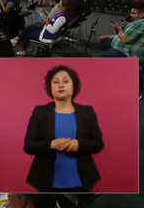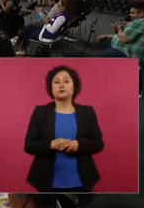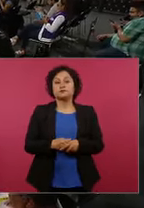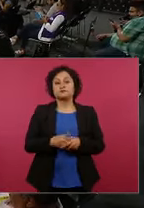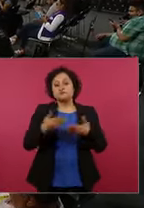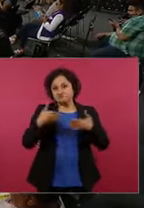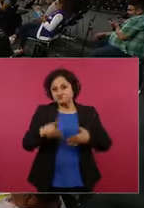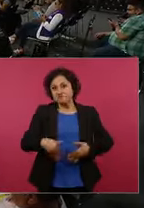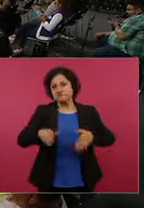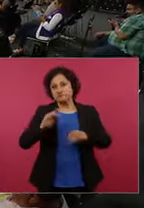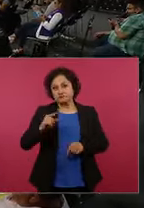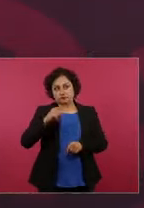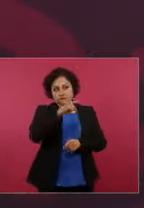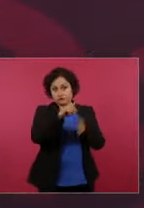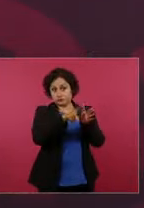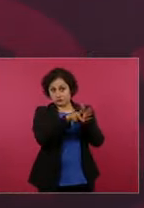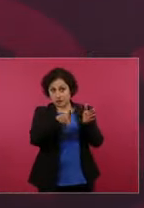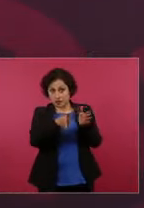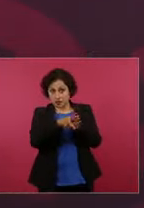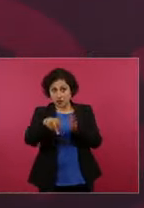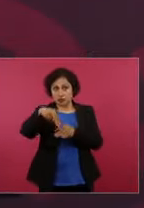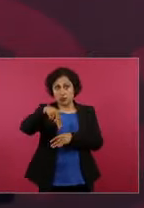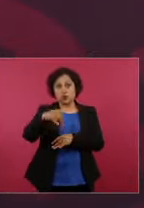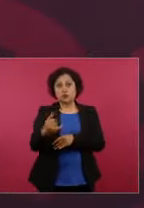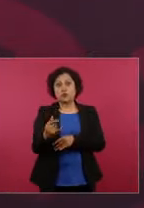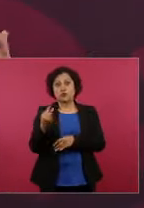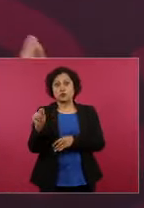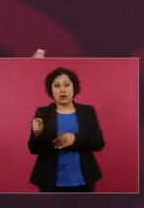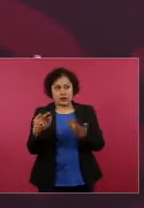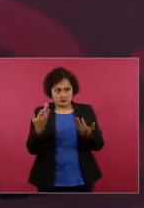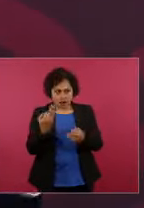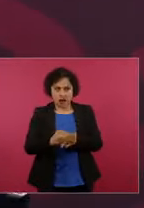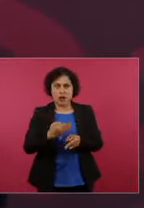New York Times estar haciendo una campaña